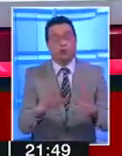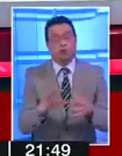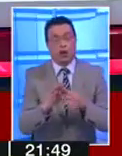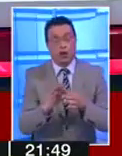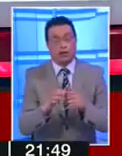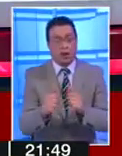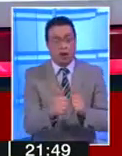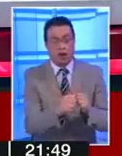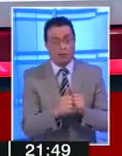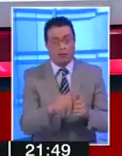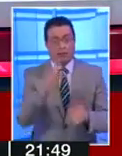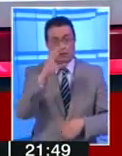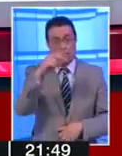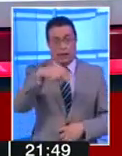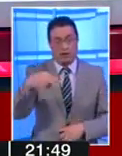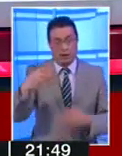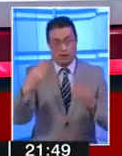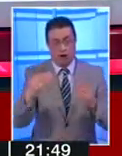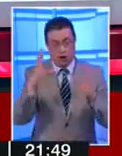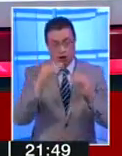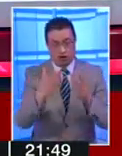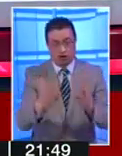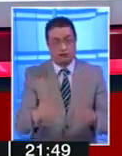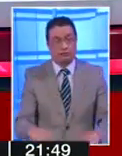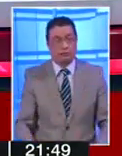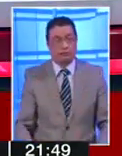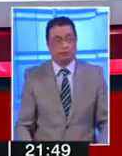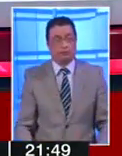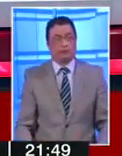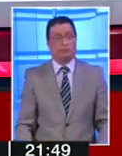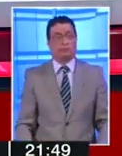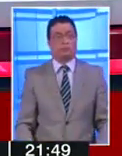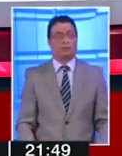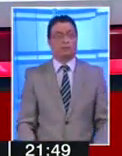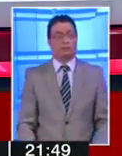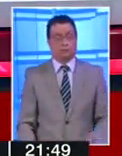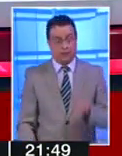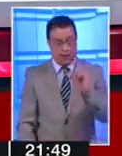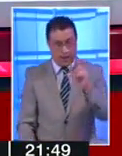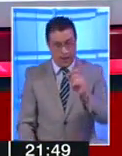por acompañarnos en CNN Prime. Que tenga muy buenas noches. Gracias, Mónica.